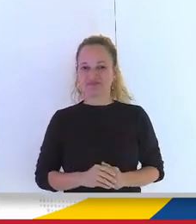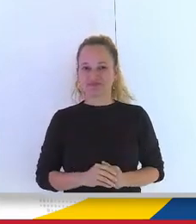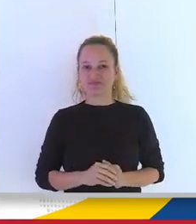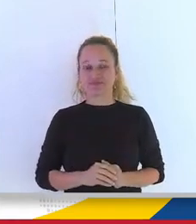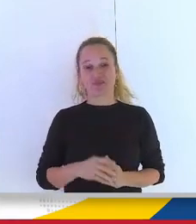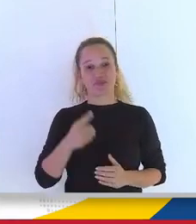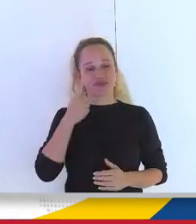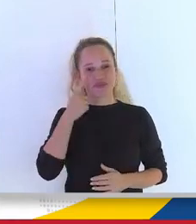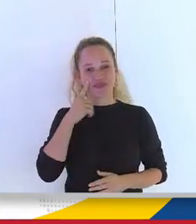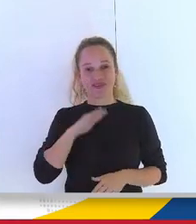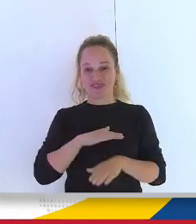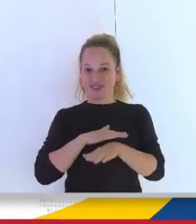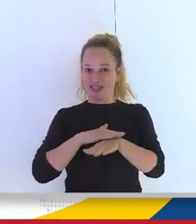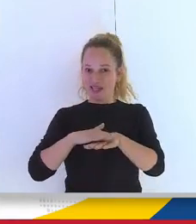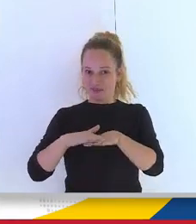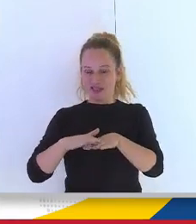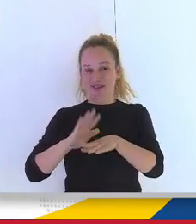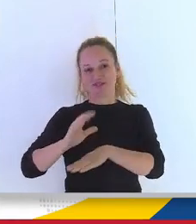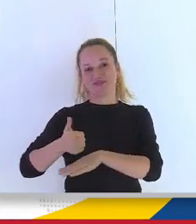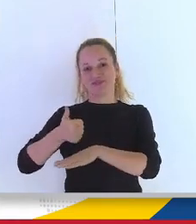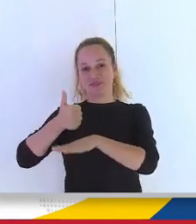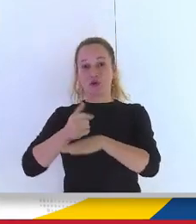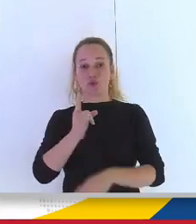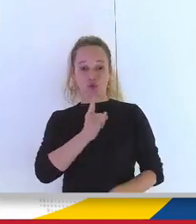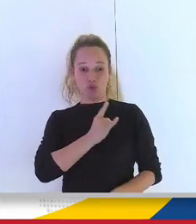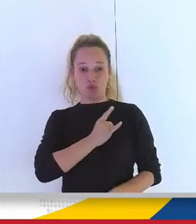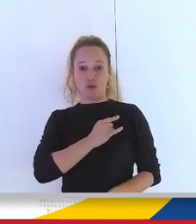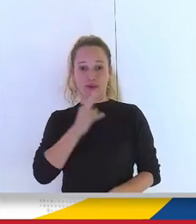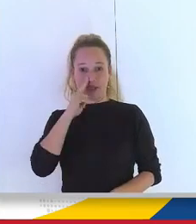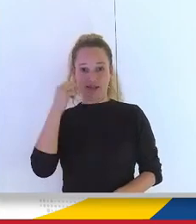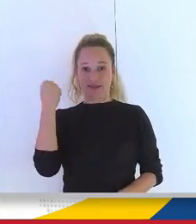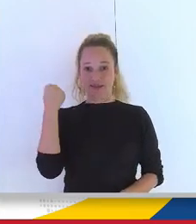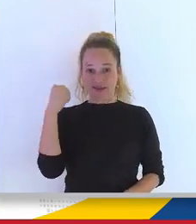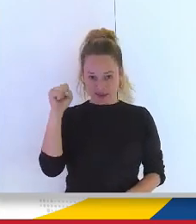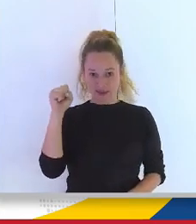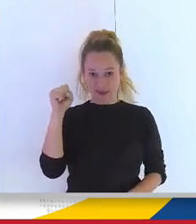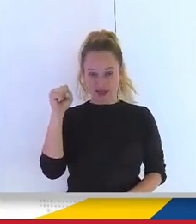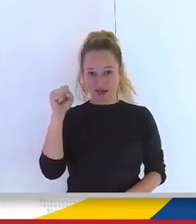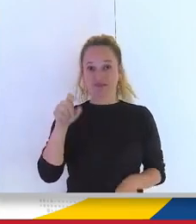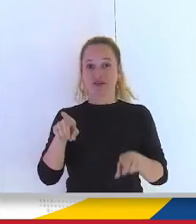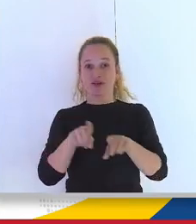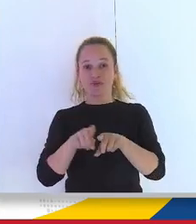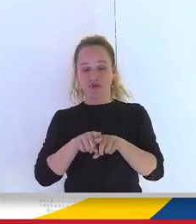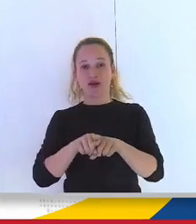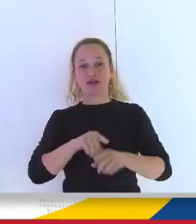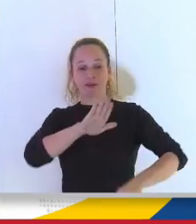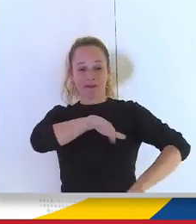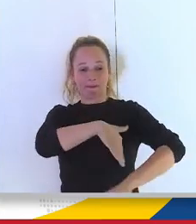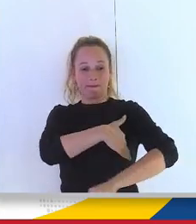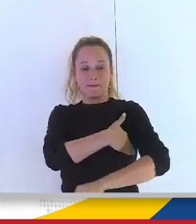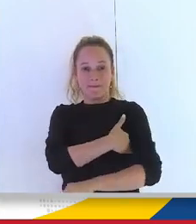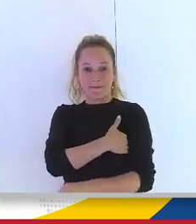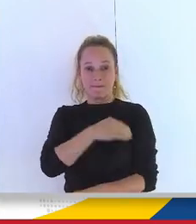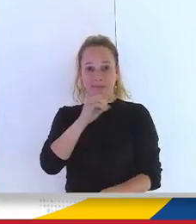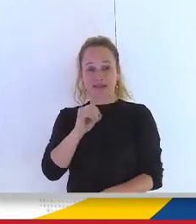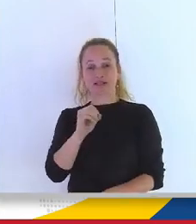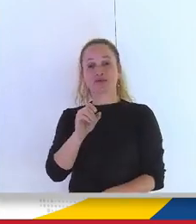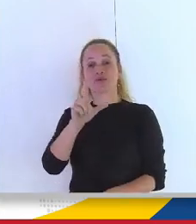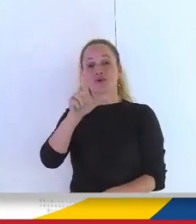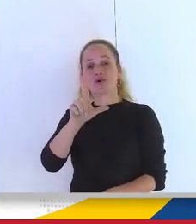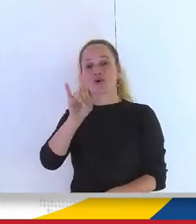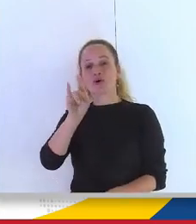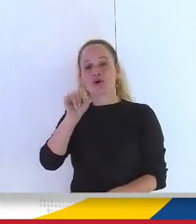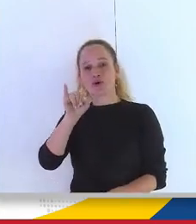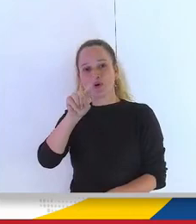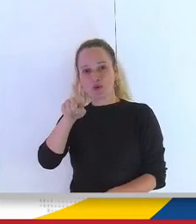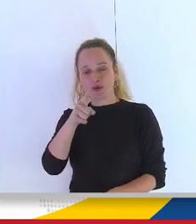el anfitrión, al igual que la Universidad Nacional, el ministro Luis Fernando Velasco